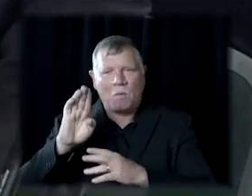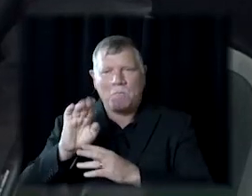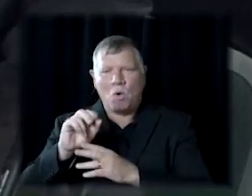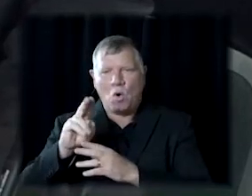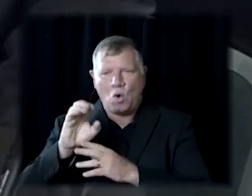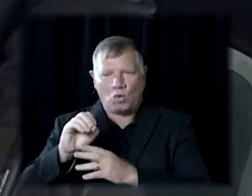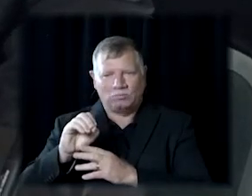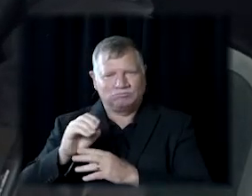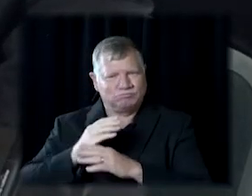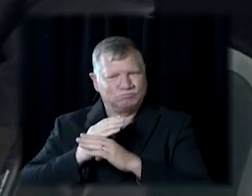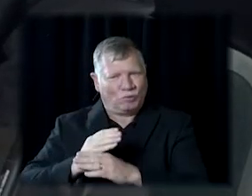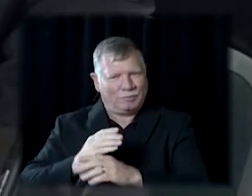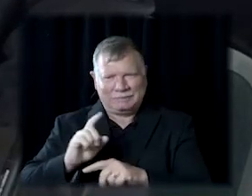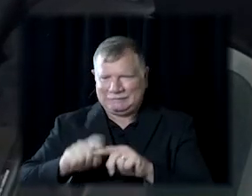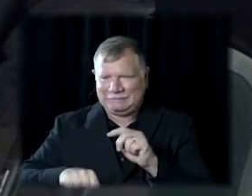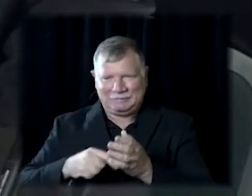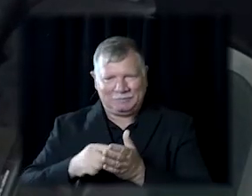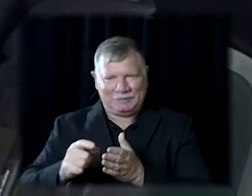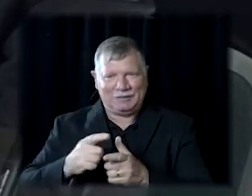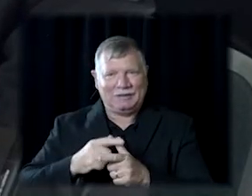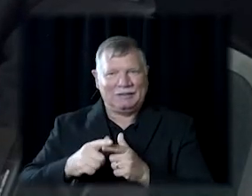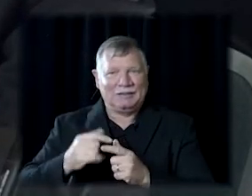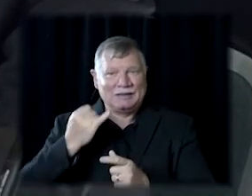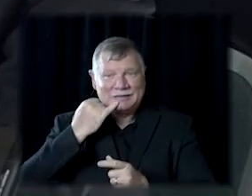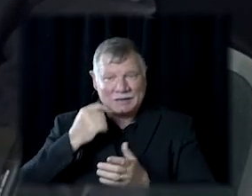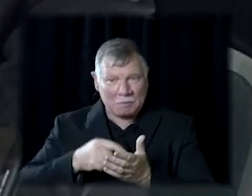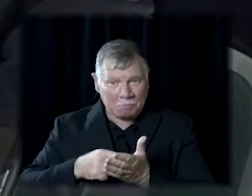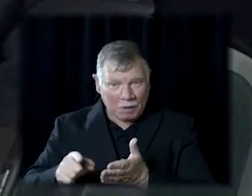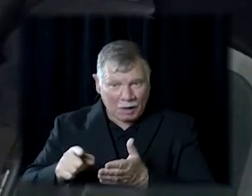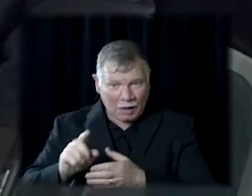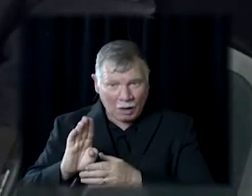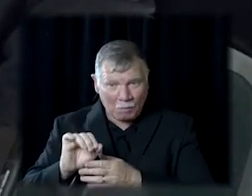prohíbe. El mismo, si se paga,